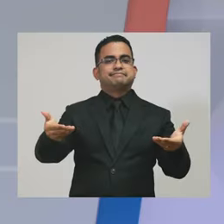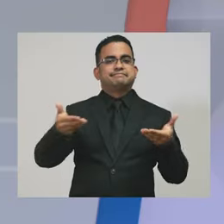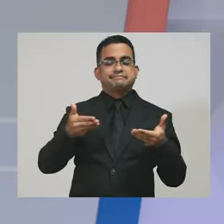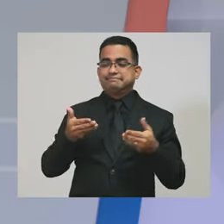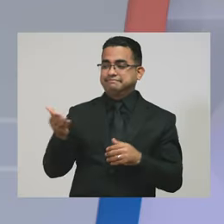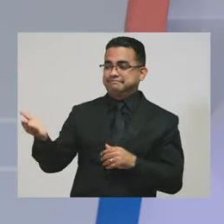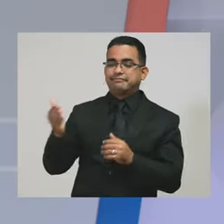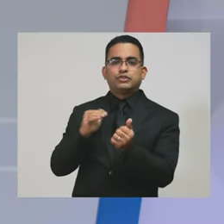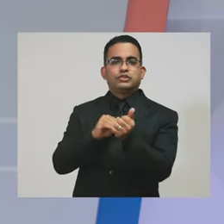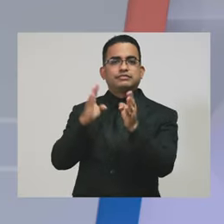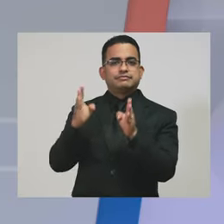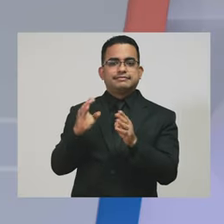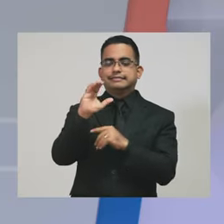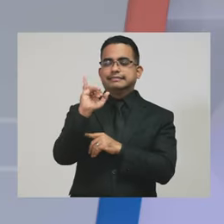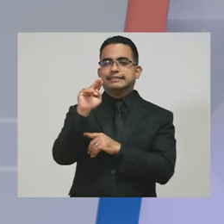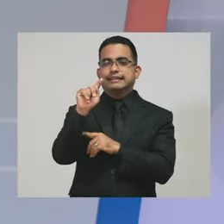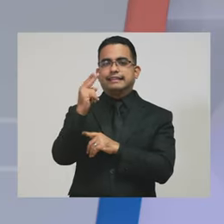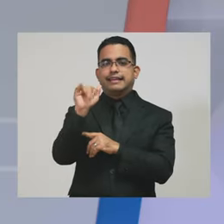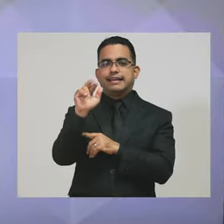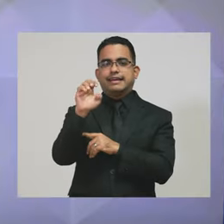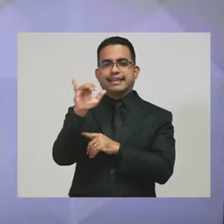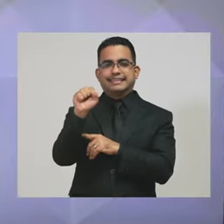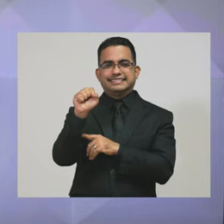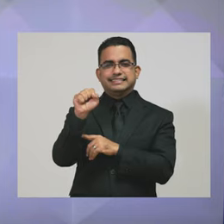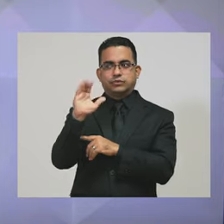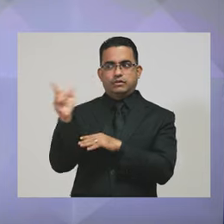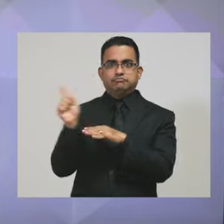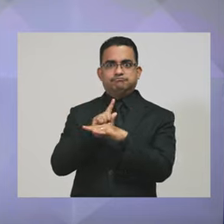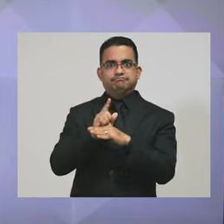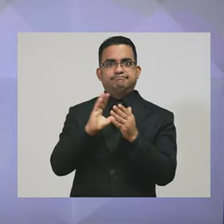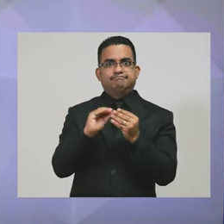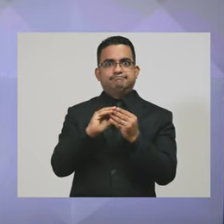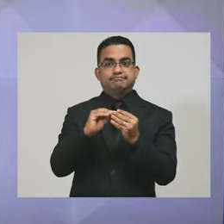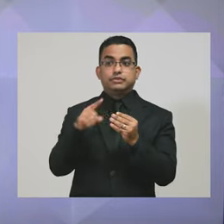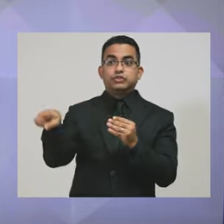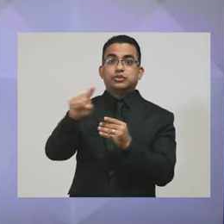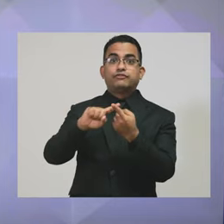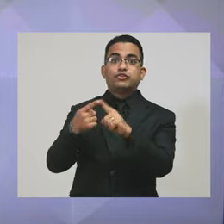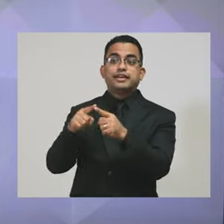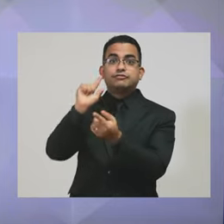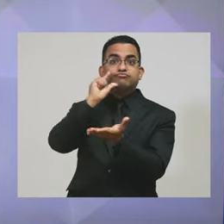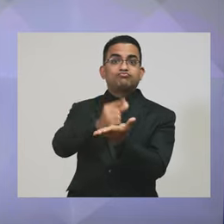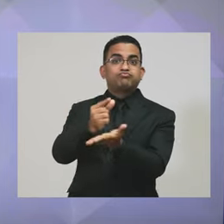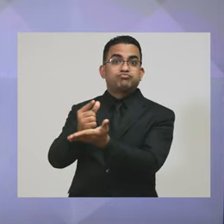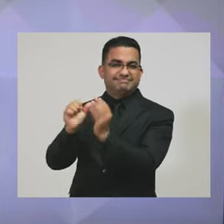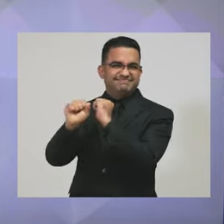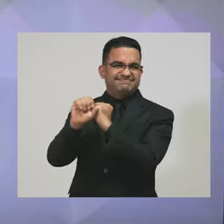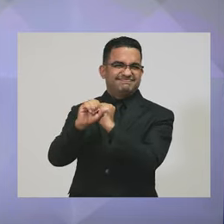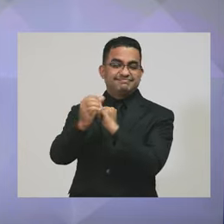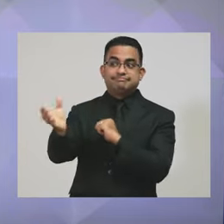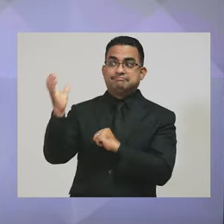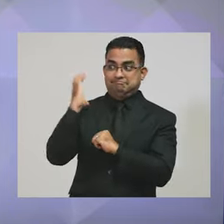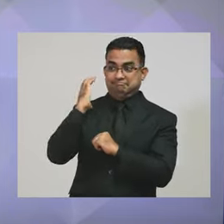invitamos a la doctora en medicina cintia ssreyes quien se dirigirá a todos los presentes en nombre de sus compañeros de